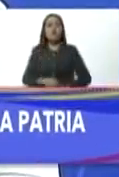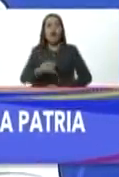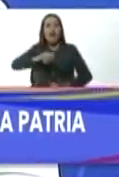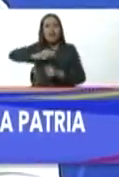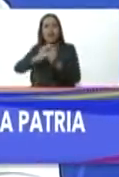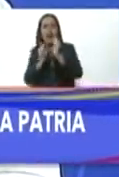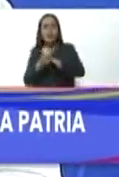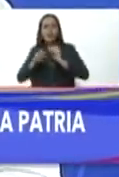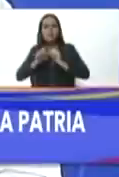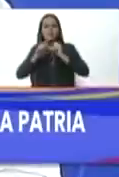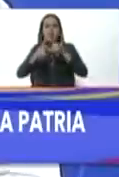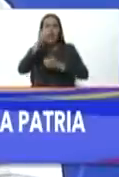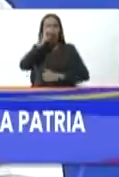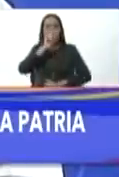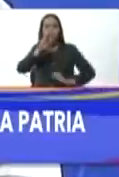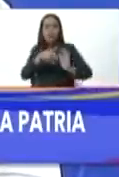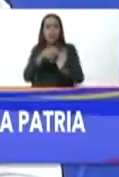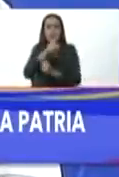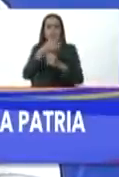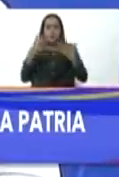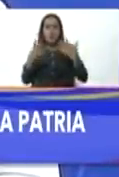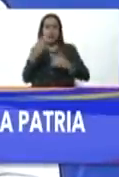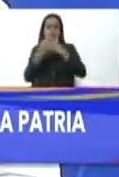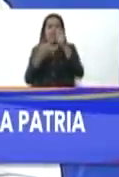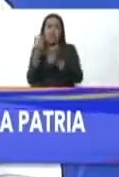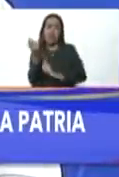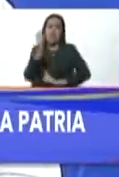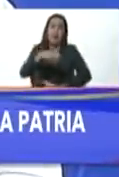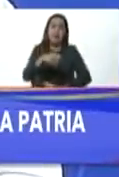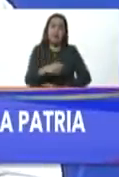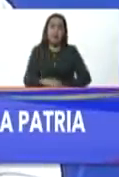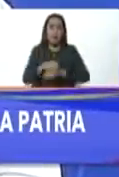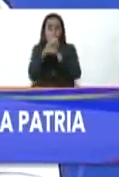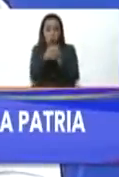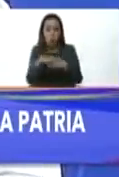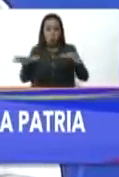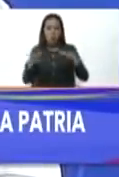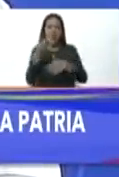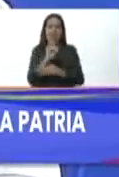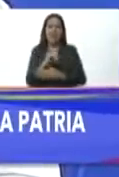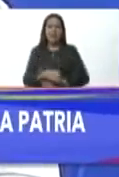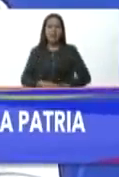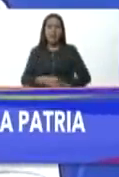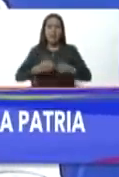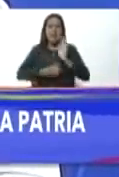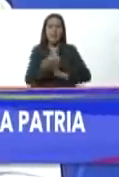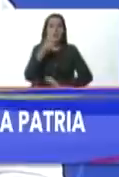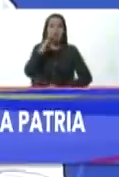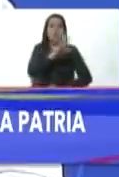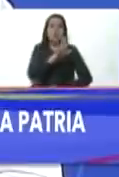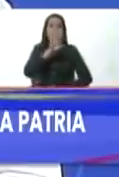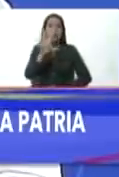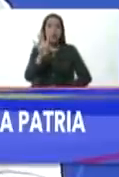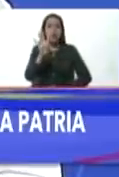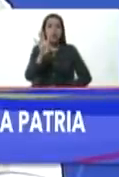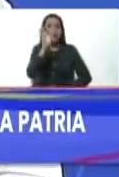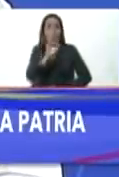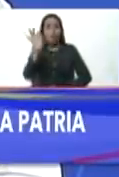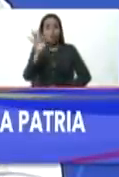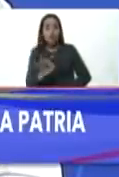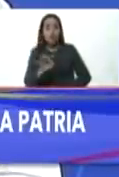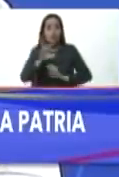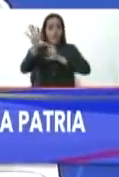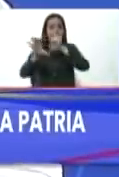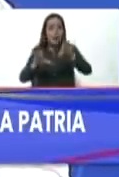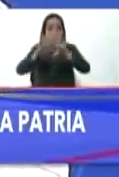año 2019. No tiene ni 3 meses circulando esta enfermedad y ya está presente en más del 54% de los